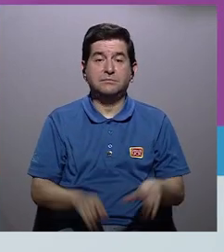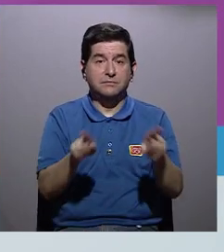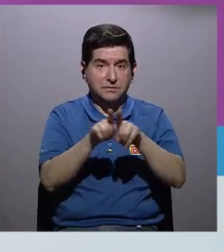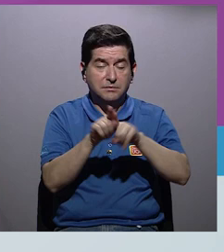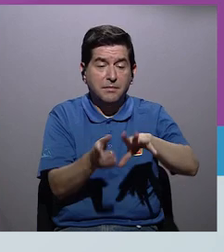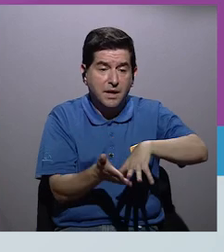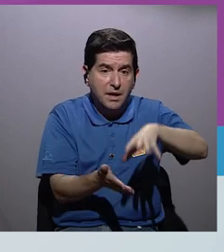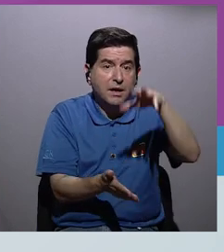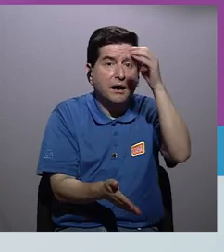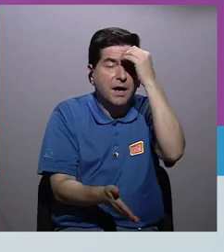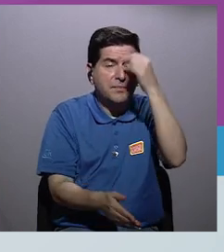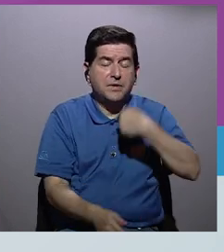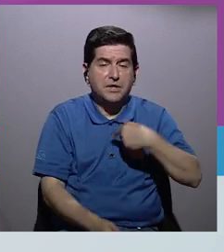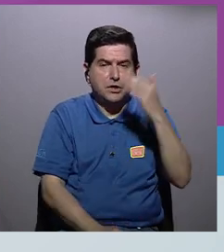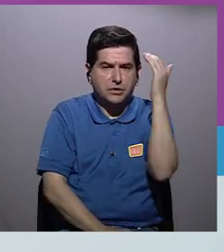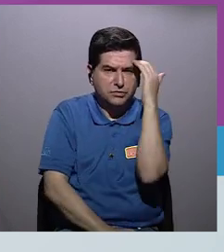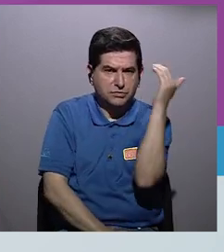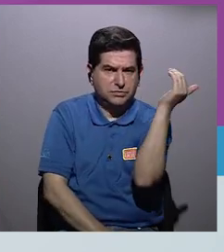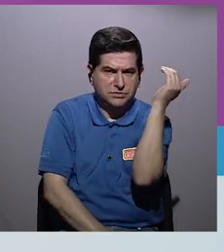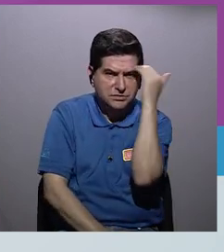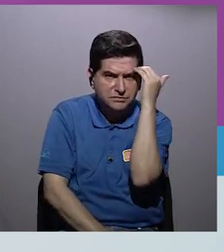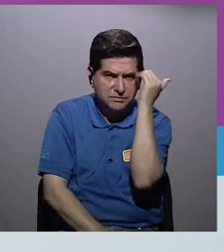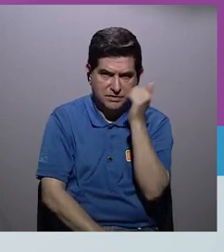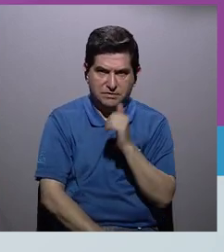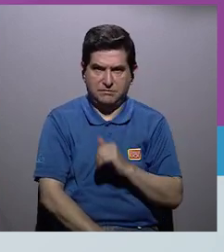también aprender, conocer